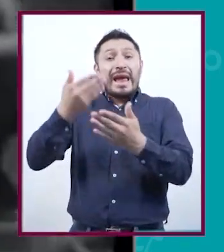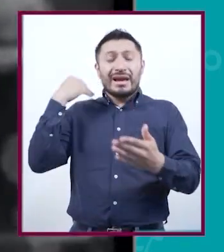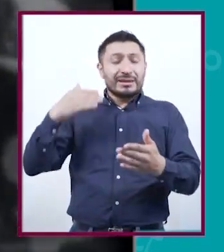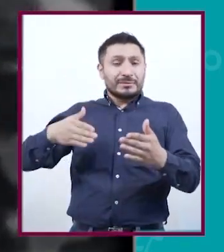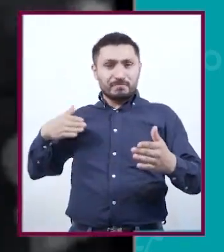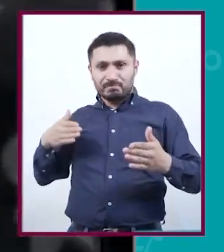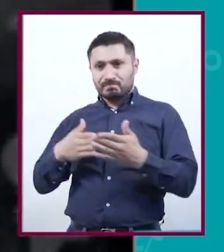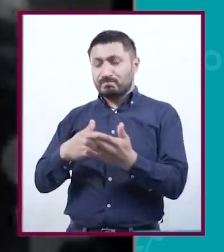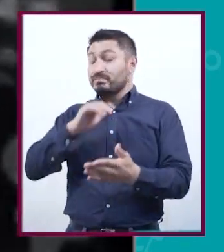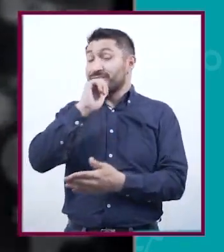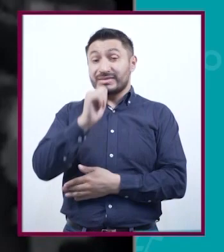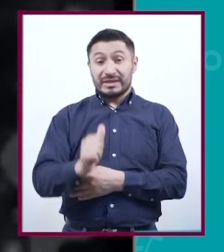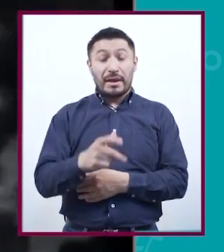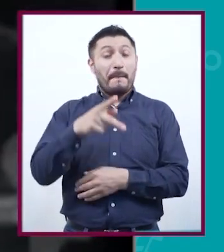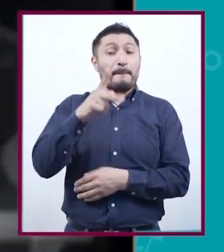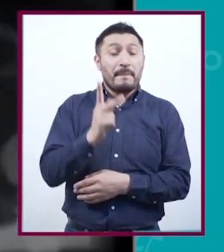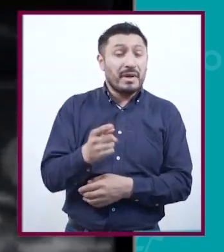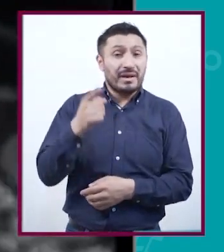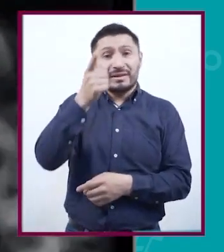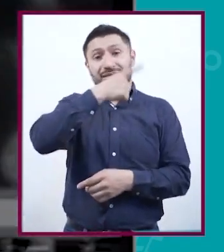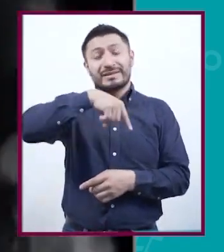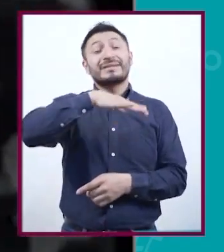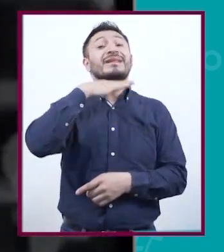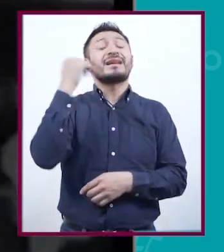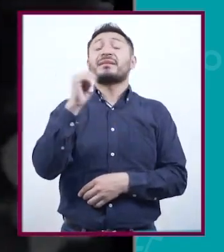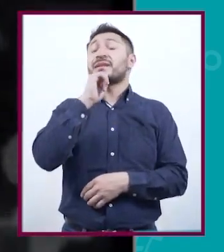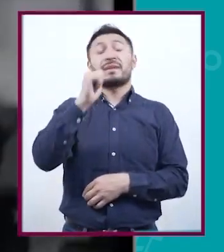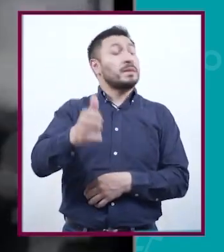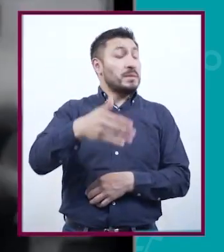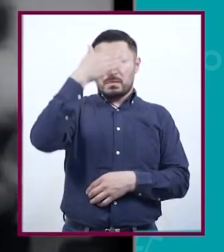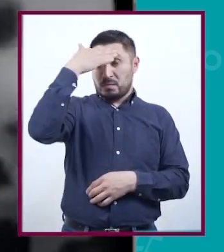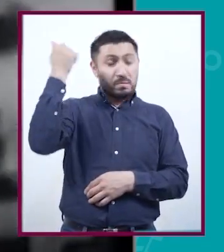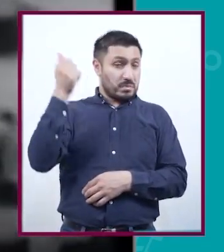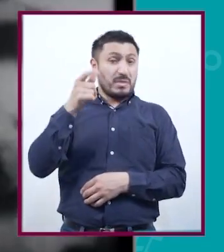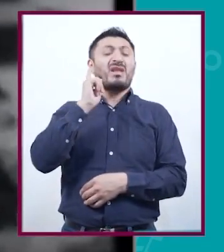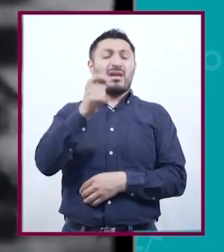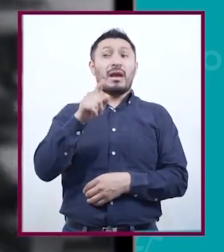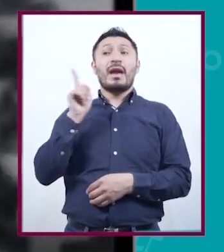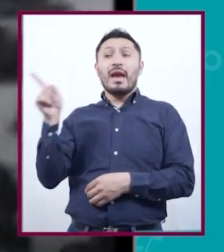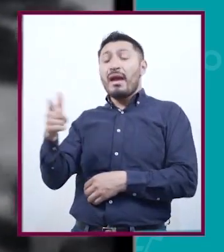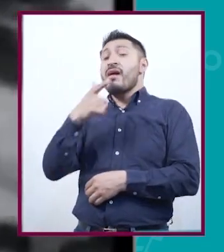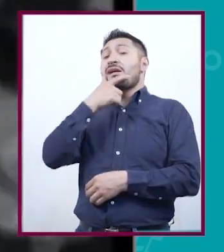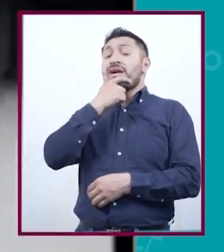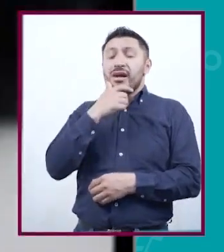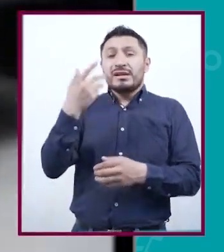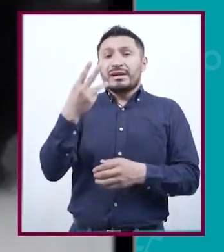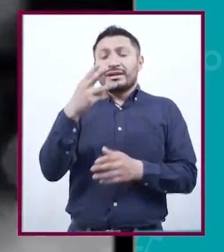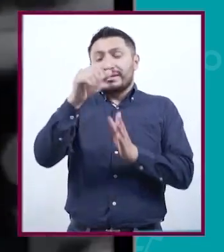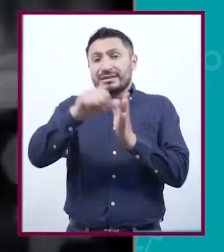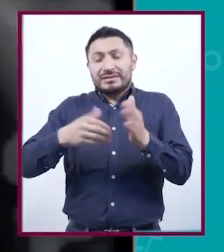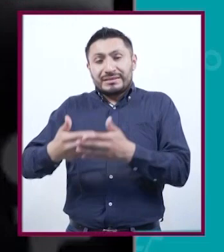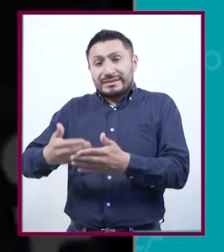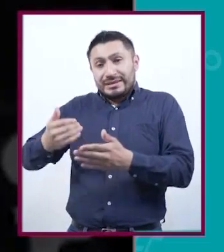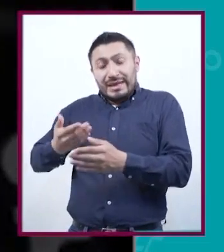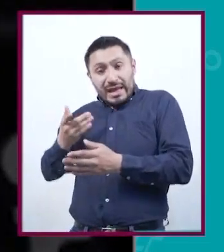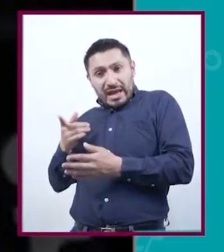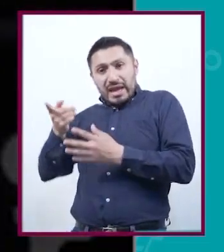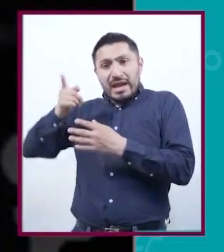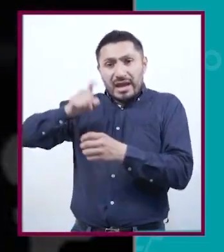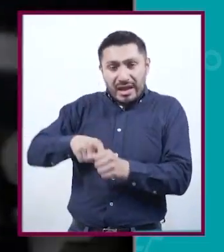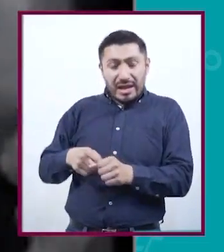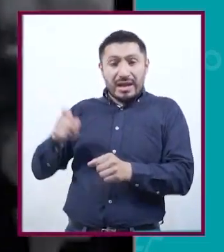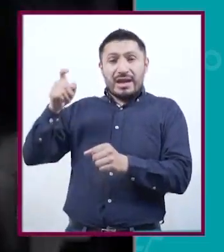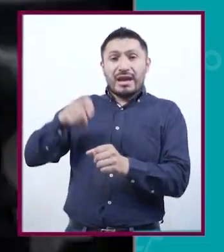estrategia militar que no había sido frenada aún. Pero lo que no sabían los alemanes es que los ingleses tenían 3 meses de